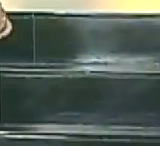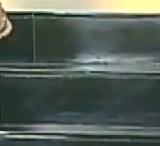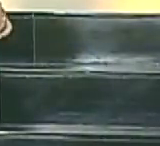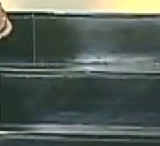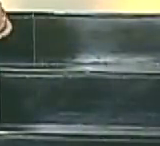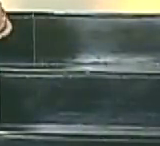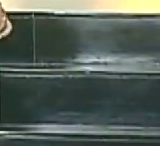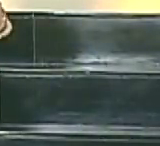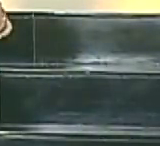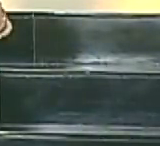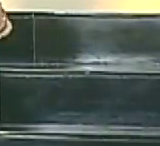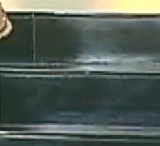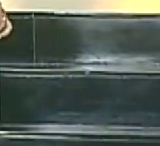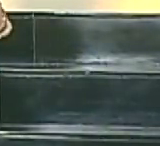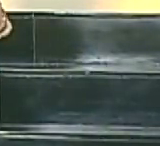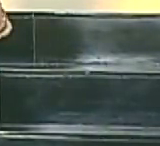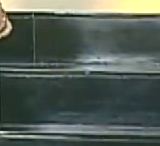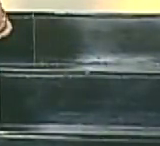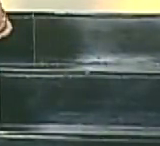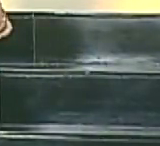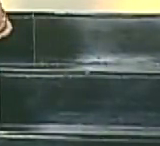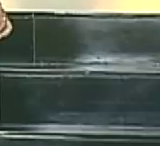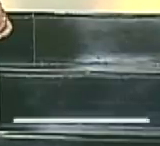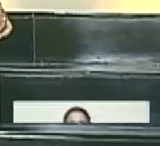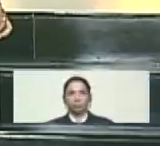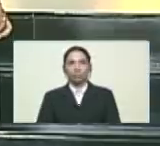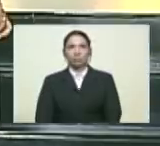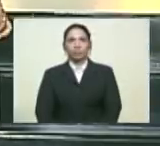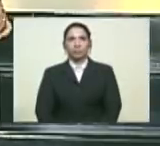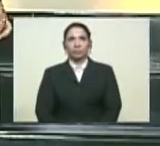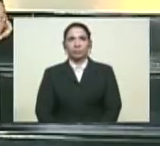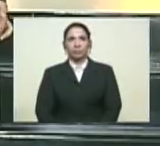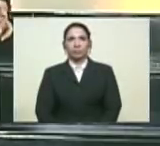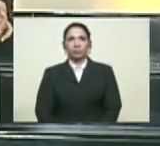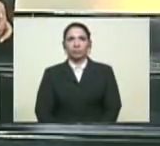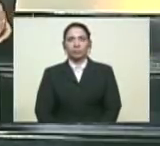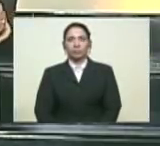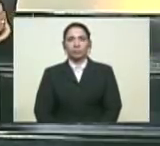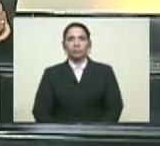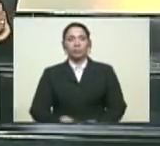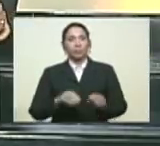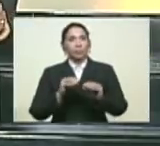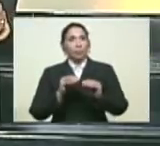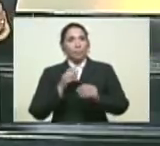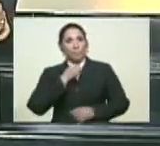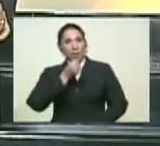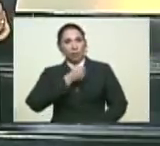comunicadores sociales, comunicadoras, periodistas de todo el país.